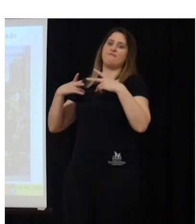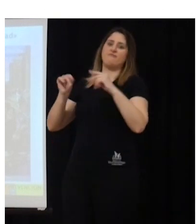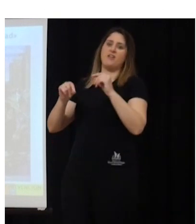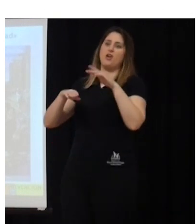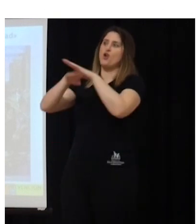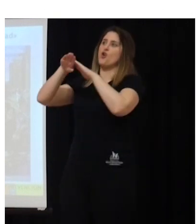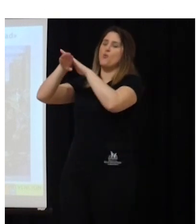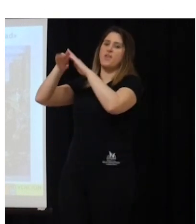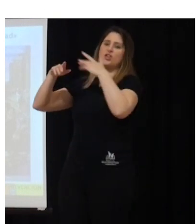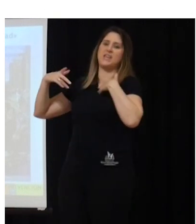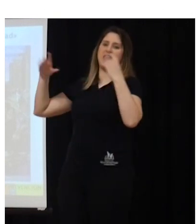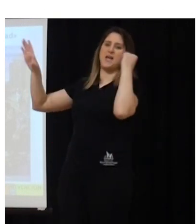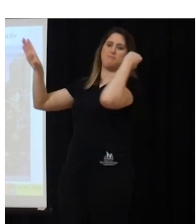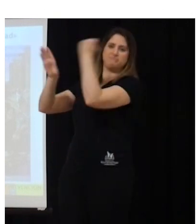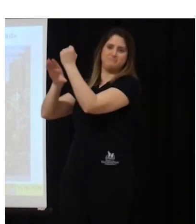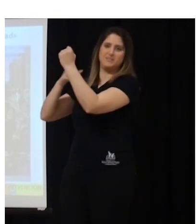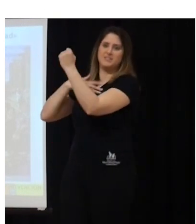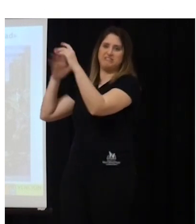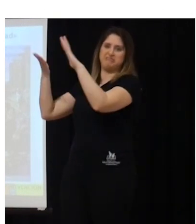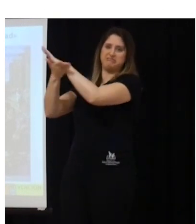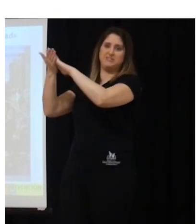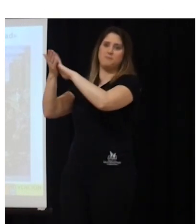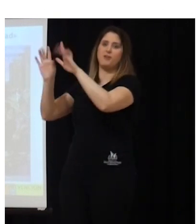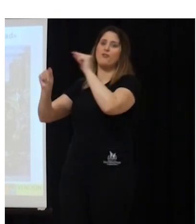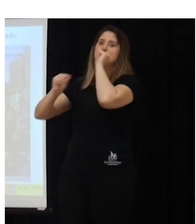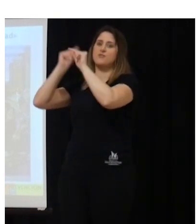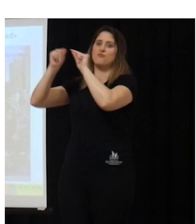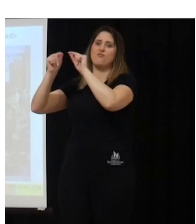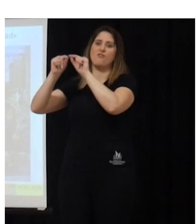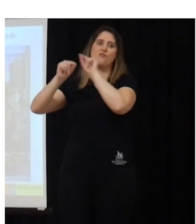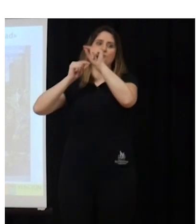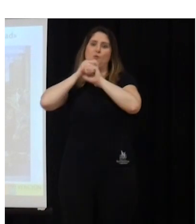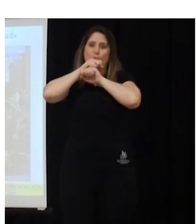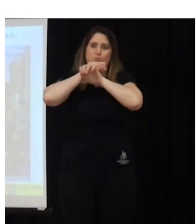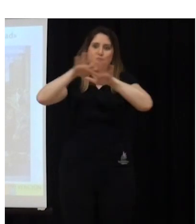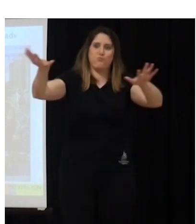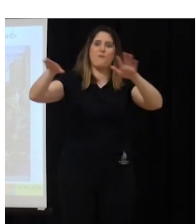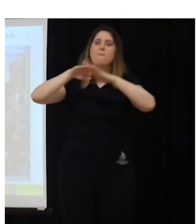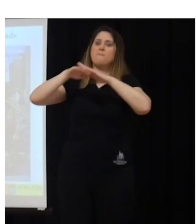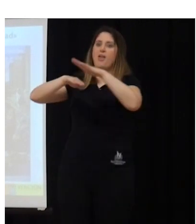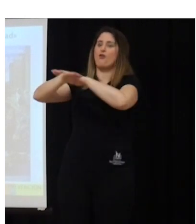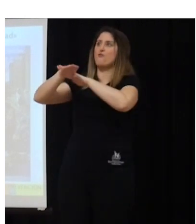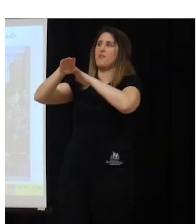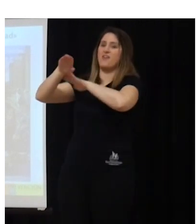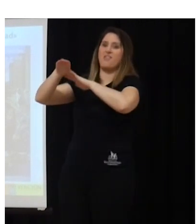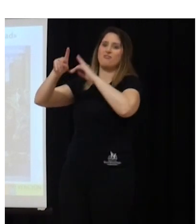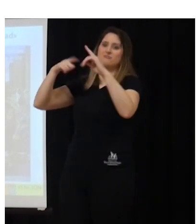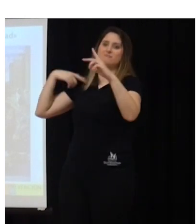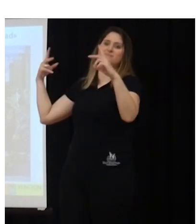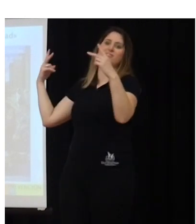el gobierno de Pericles y tuvo que ser una epidemia la que se cargara ese gobierno. ¿Y qué hizo la